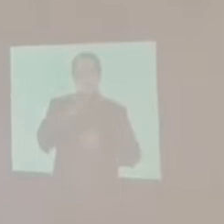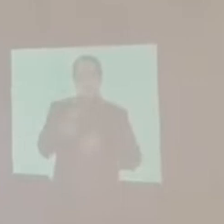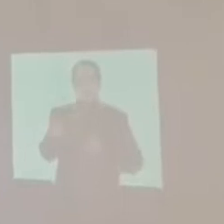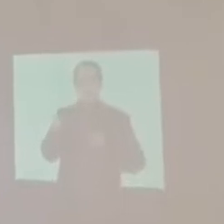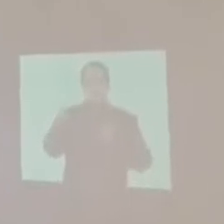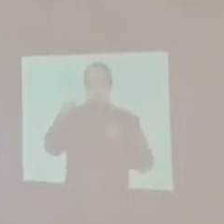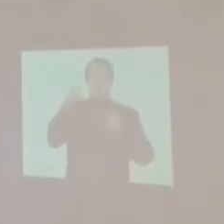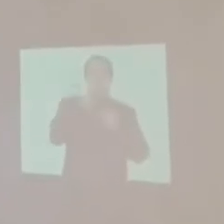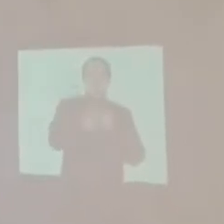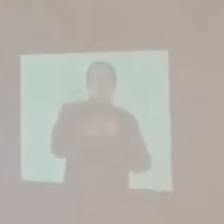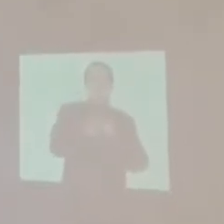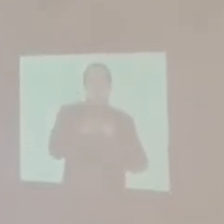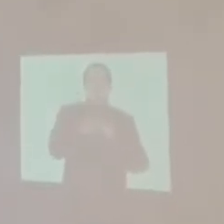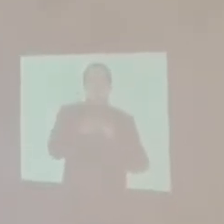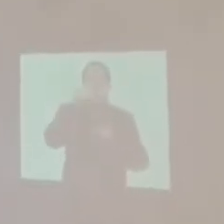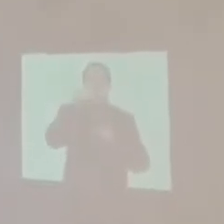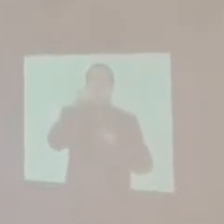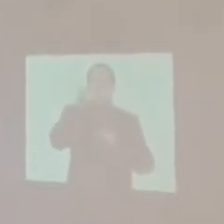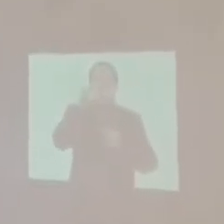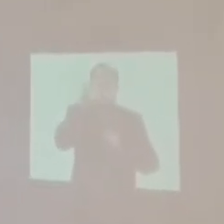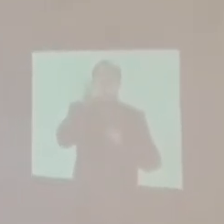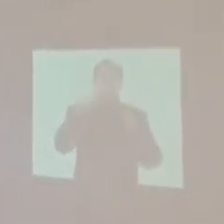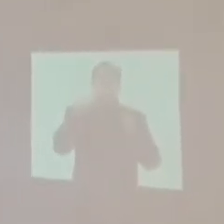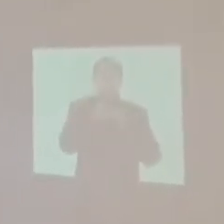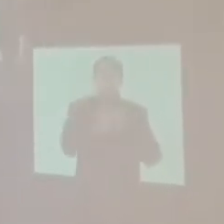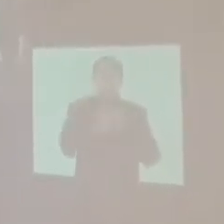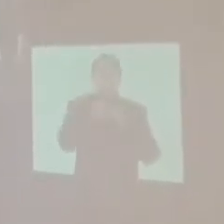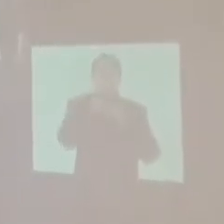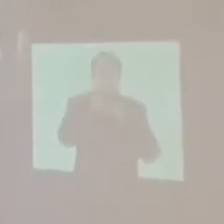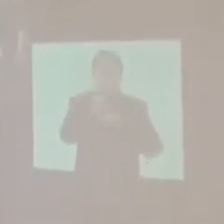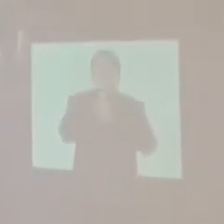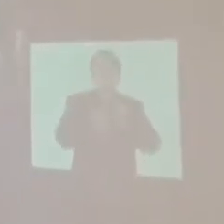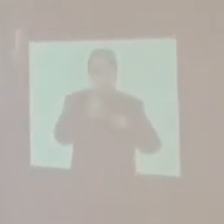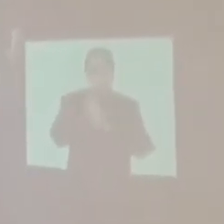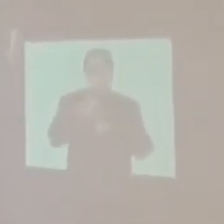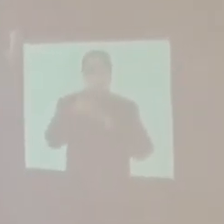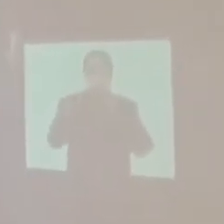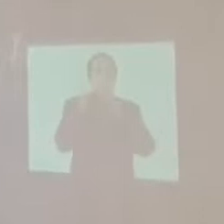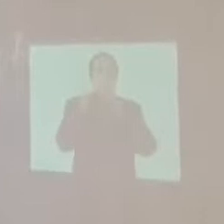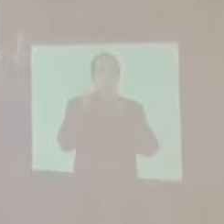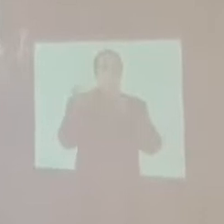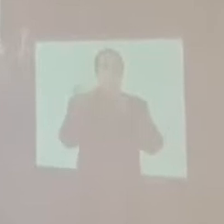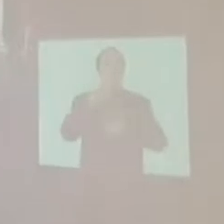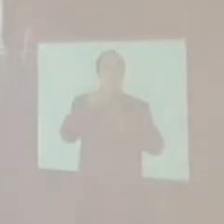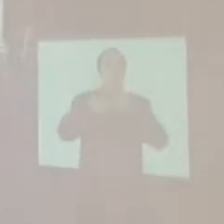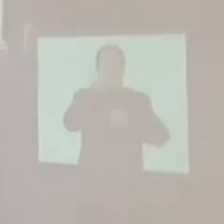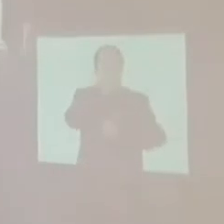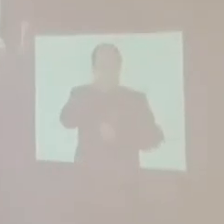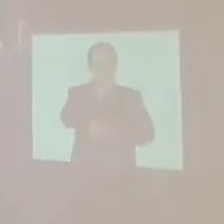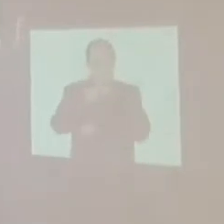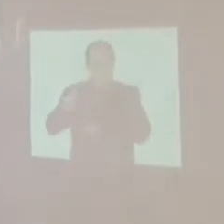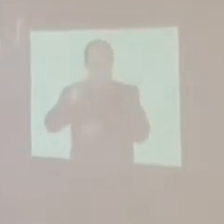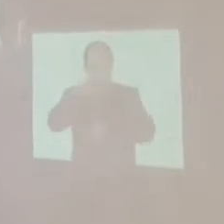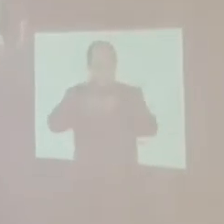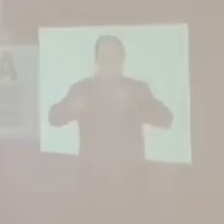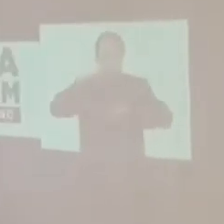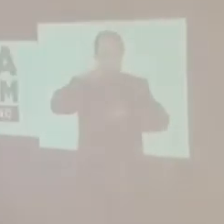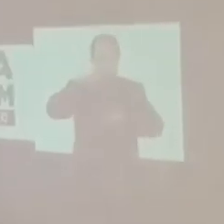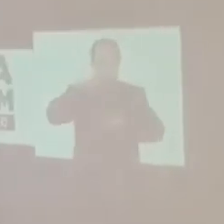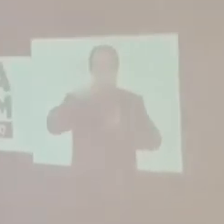33.000 a finales de este año. Estarán conectadas todas las escuelas públicas, 15.000 puntos en toda la ciudad